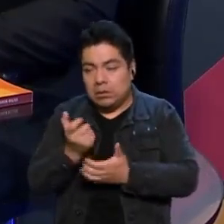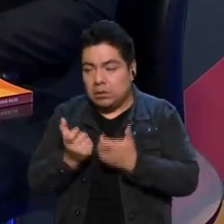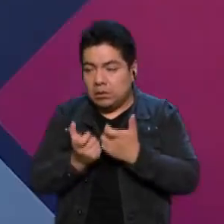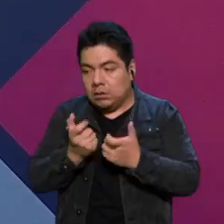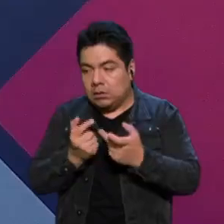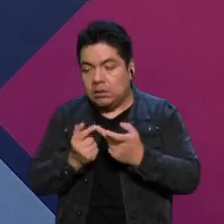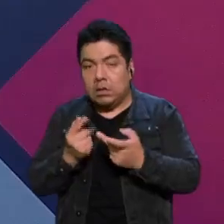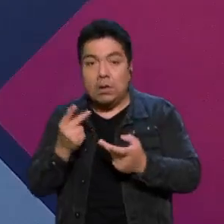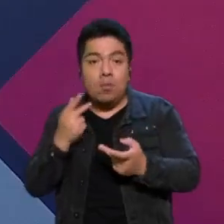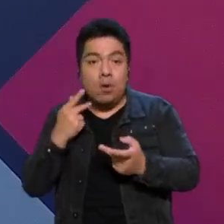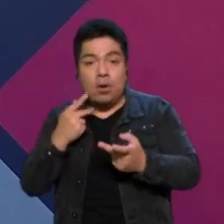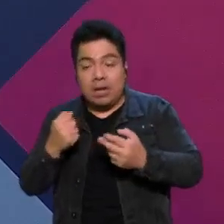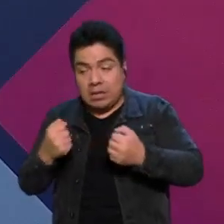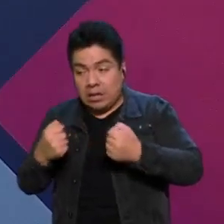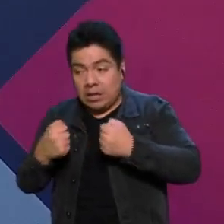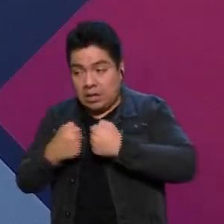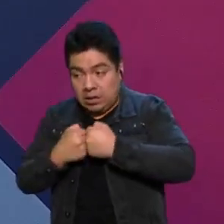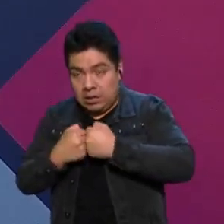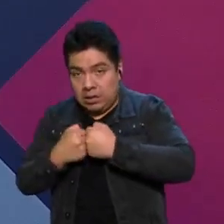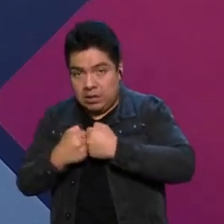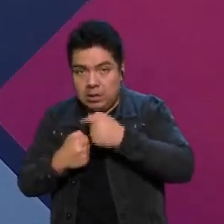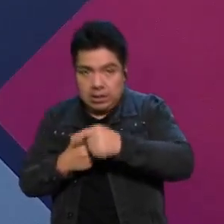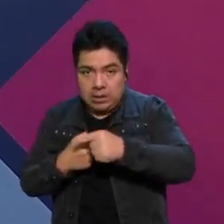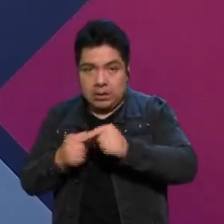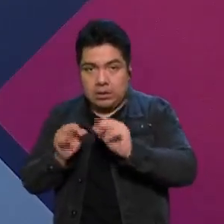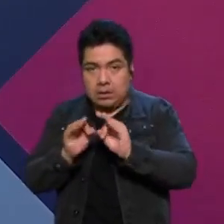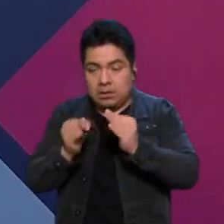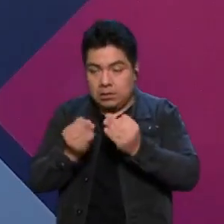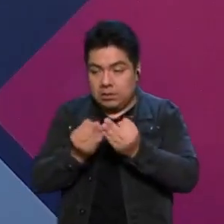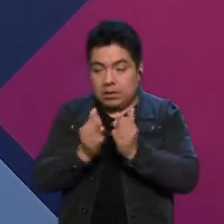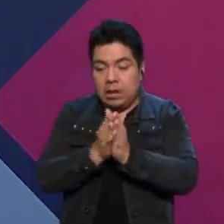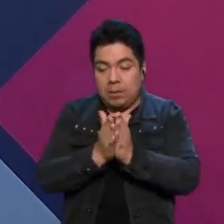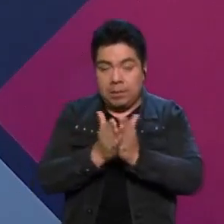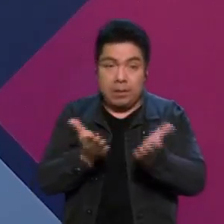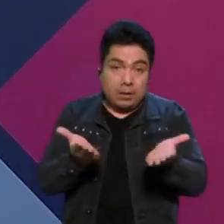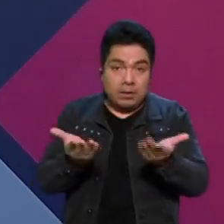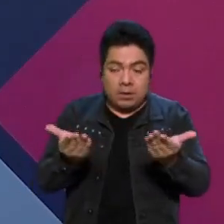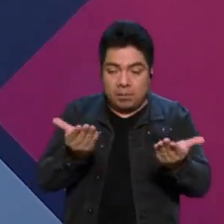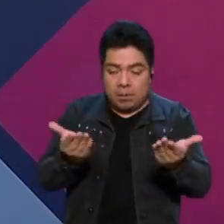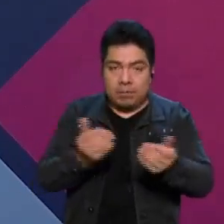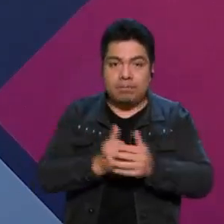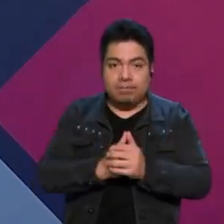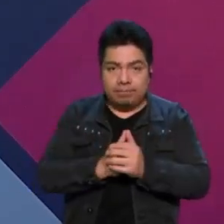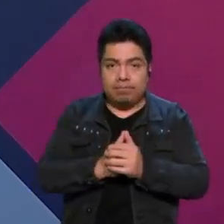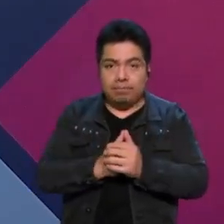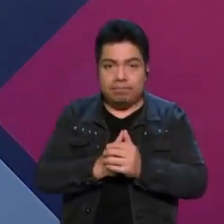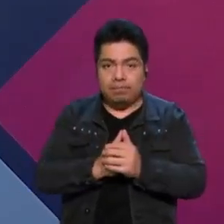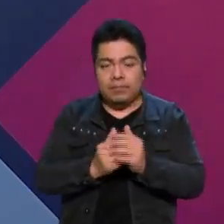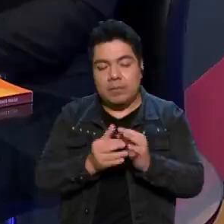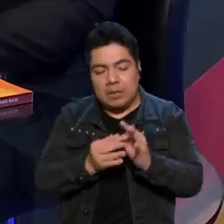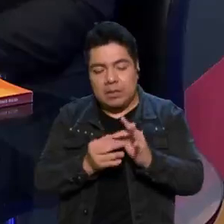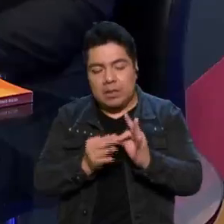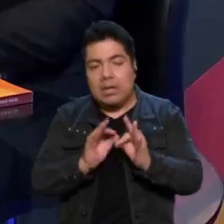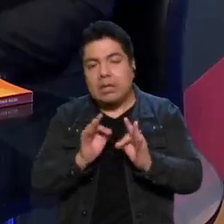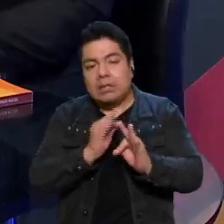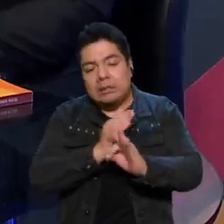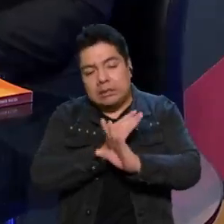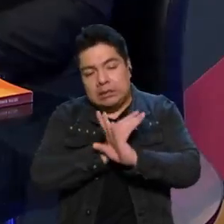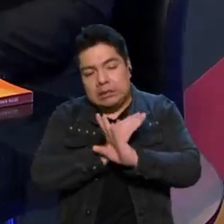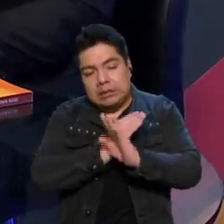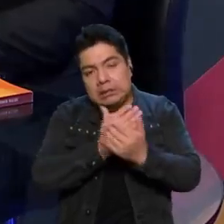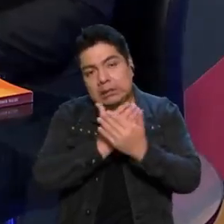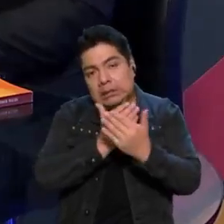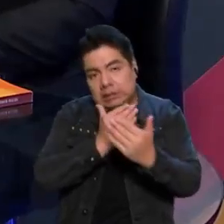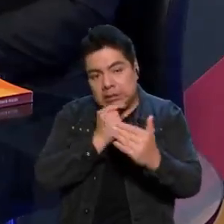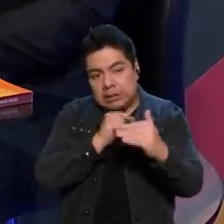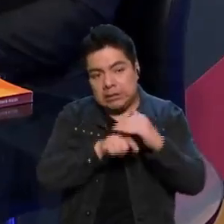la frontera. Esto es lo que de alguna manera, pues es contra lo que previene el libro, ¿no? Es contra lo que denuncia